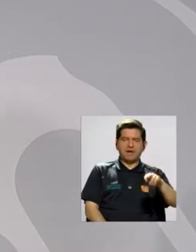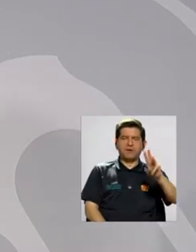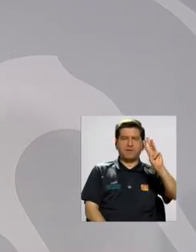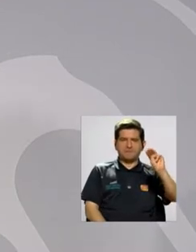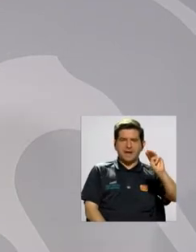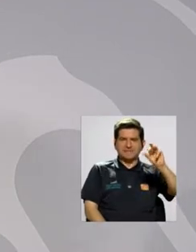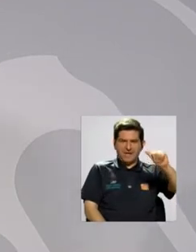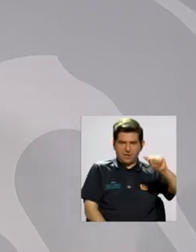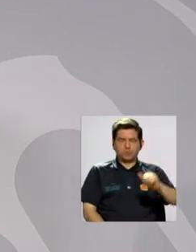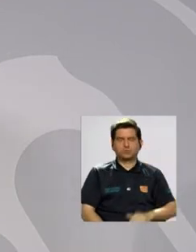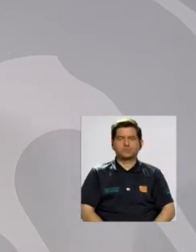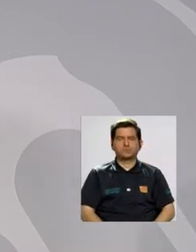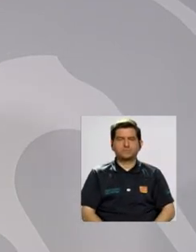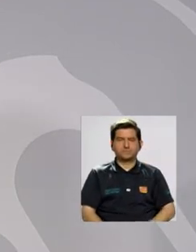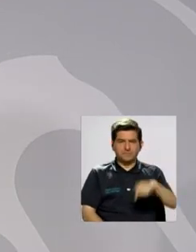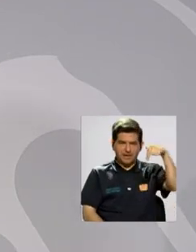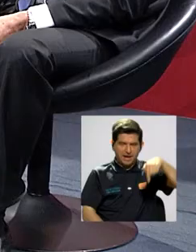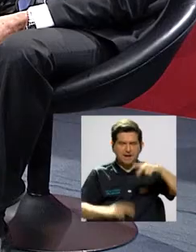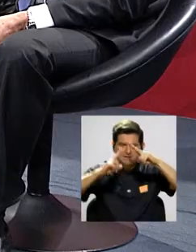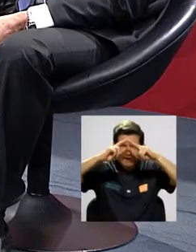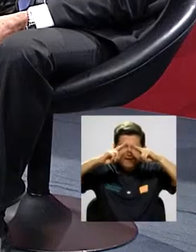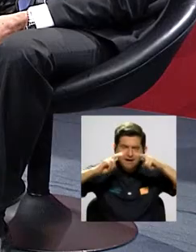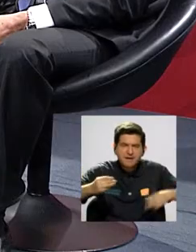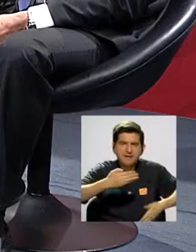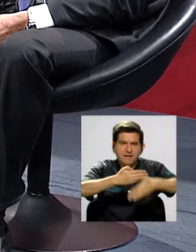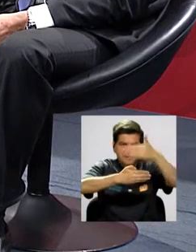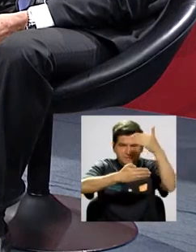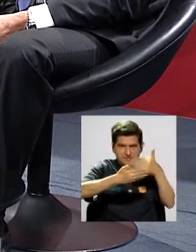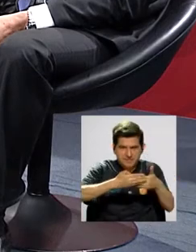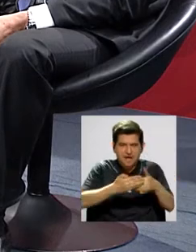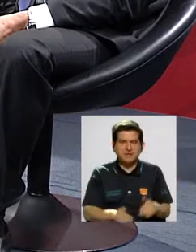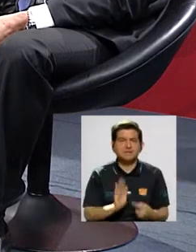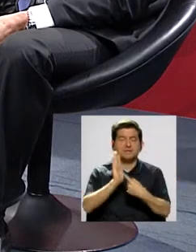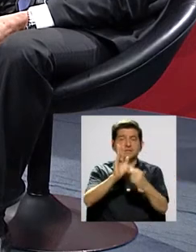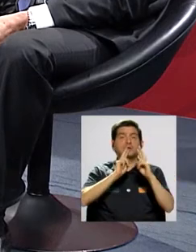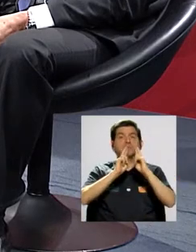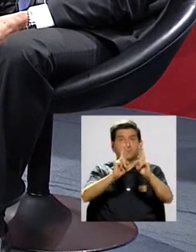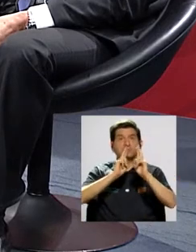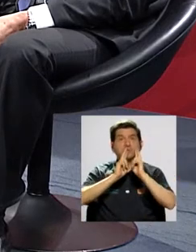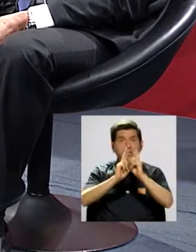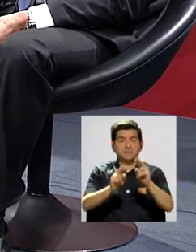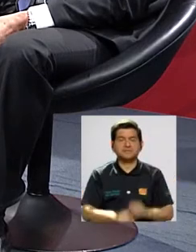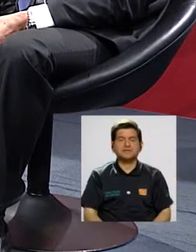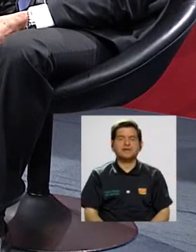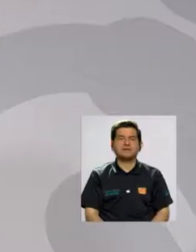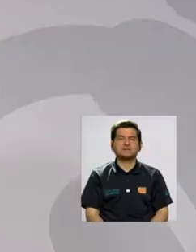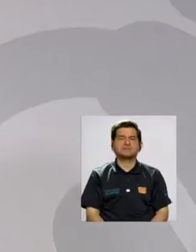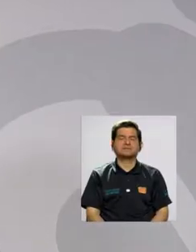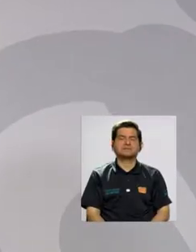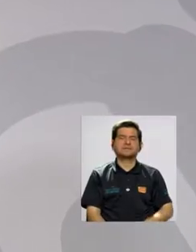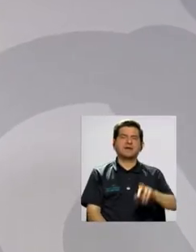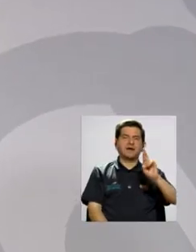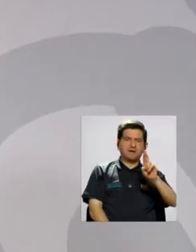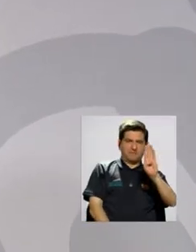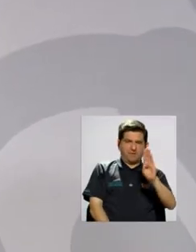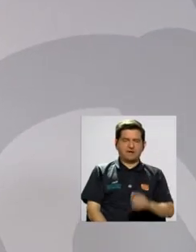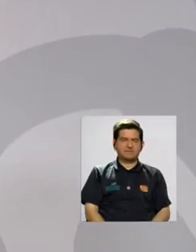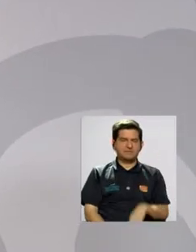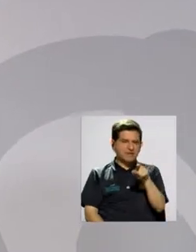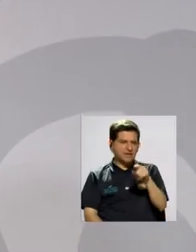con don Marcia Aguiluz, haciendo este análisis antes de que nos muestren los resultados. Don Randall, ¿cómo